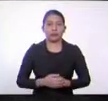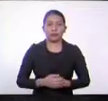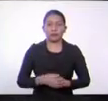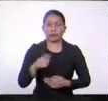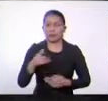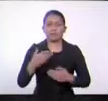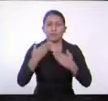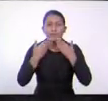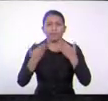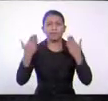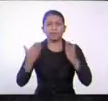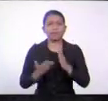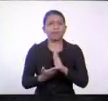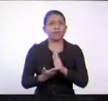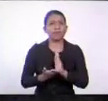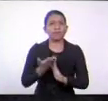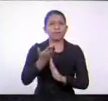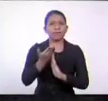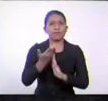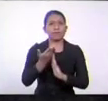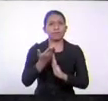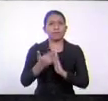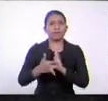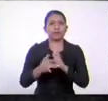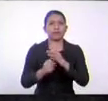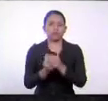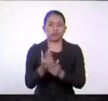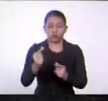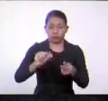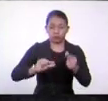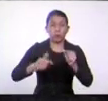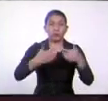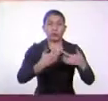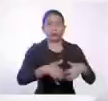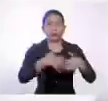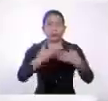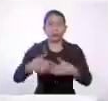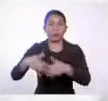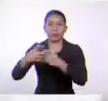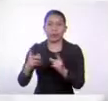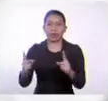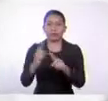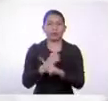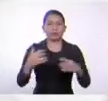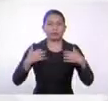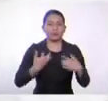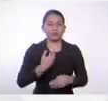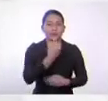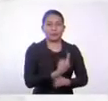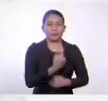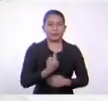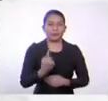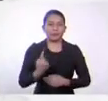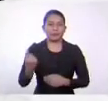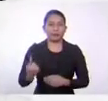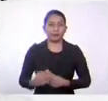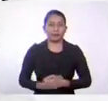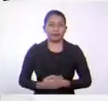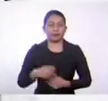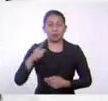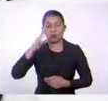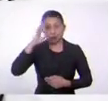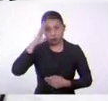enorme desarrollo científico, tecnológico e industrial que cambió la vida de las personas. La